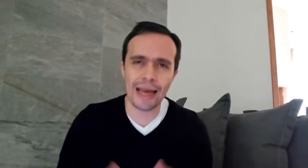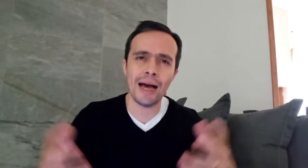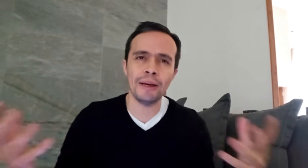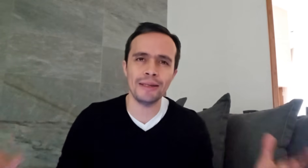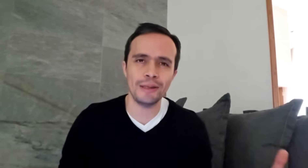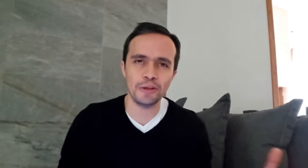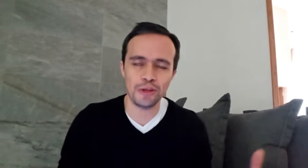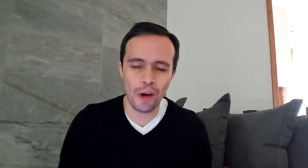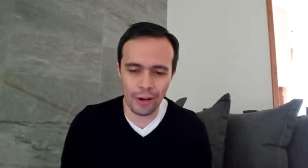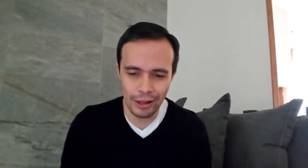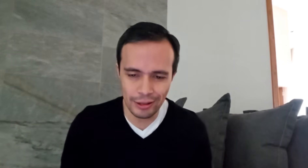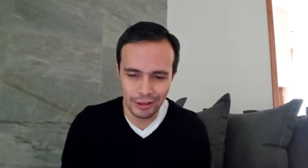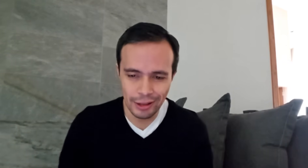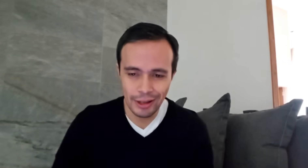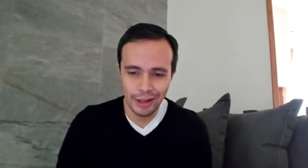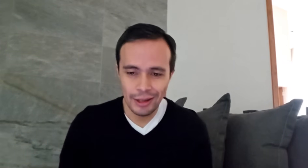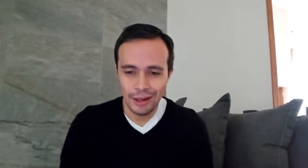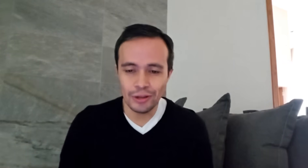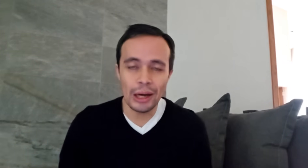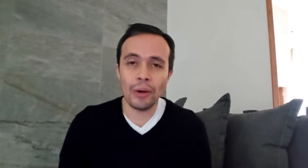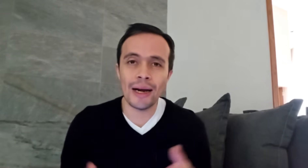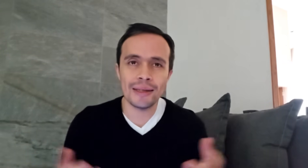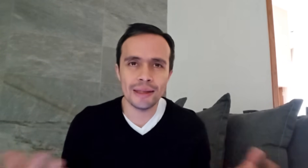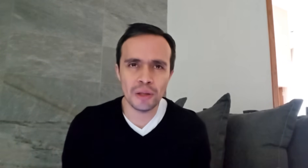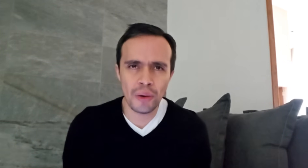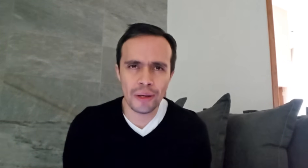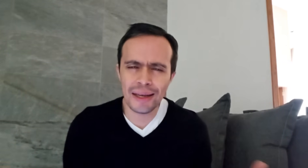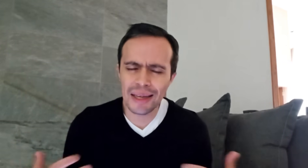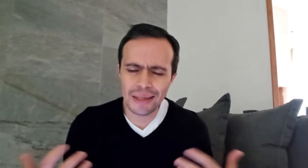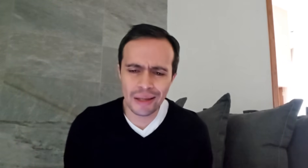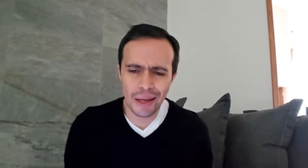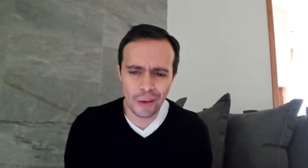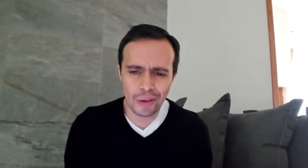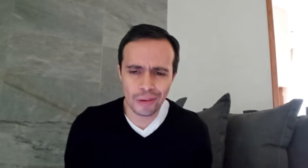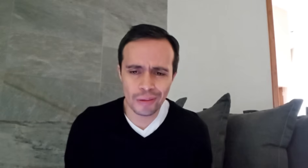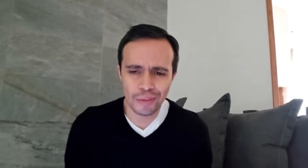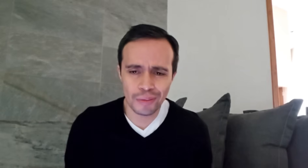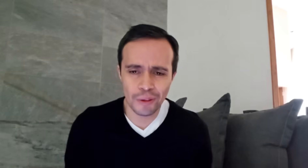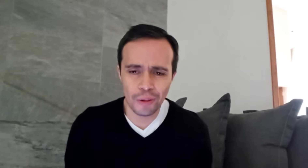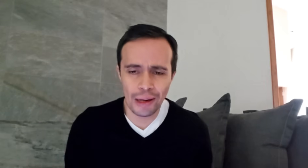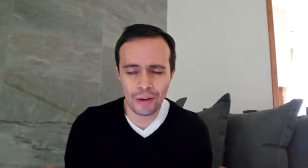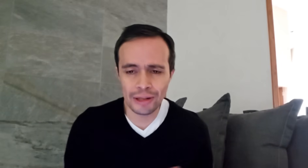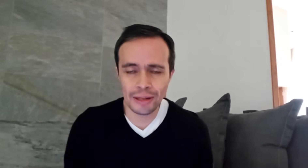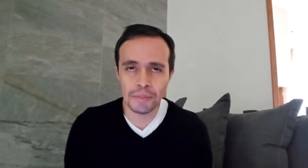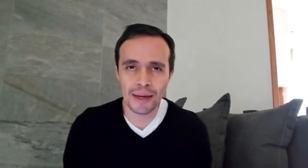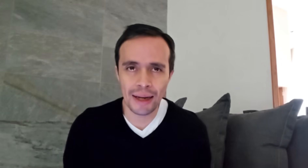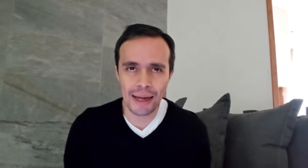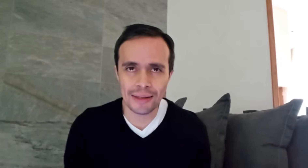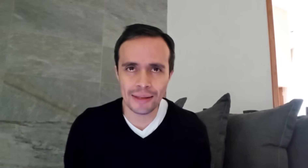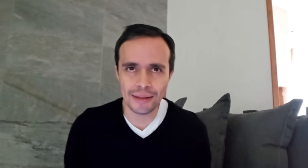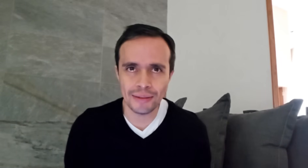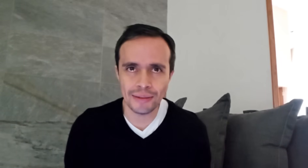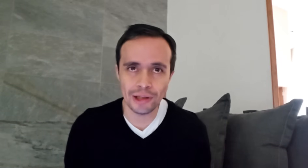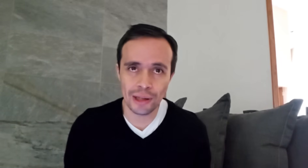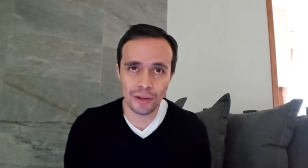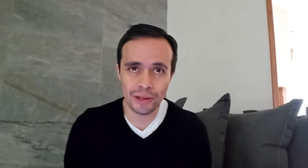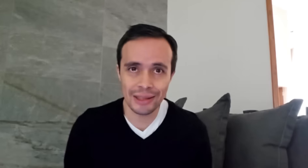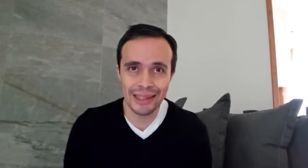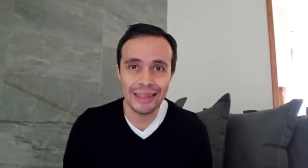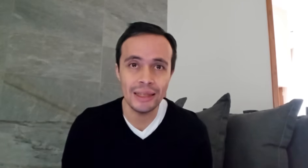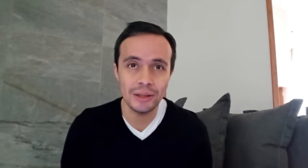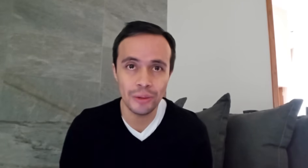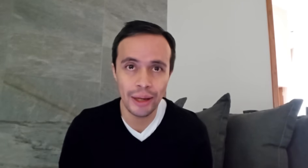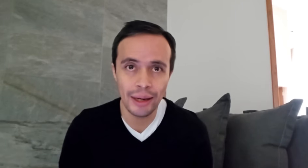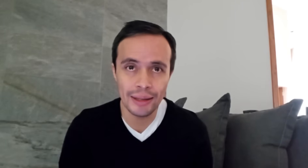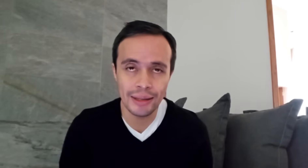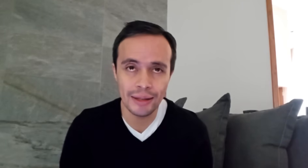PRI que creaba instituciones. Los de ahora las destruyen. ¿En qué sentido? Una cosa es limpiar la casa y otra cosa